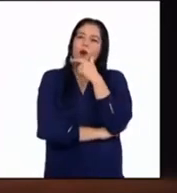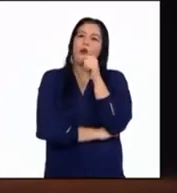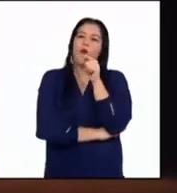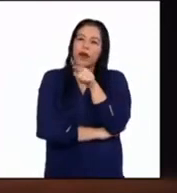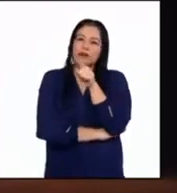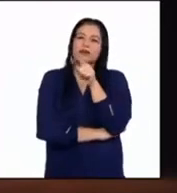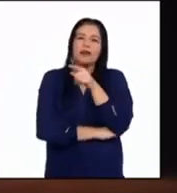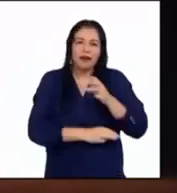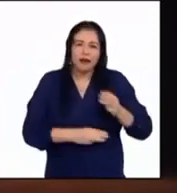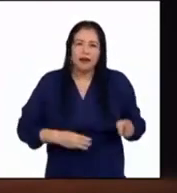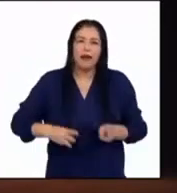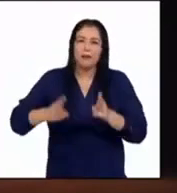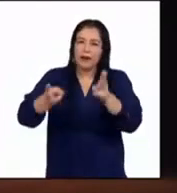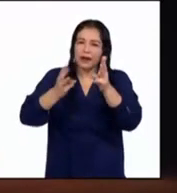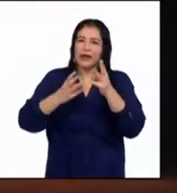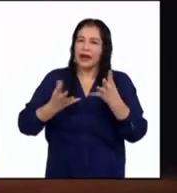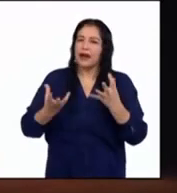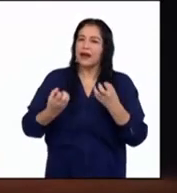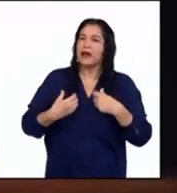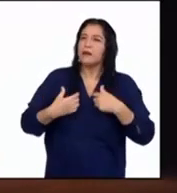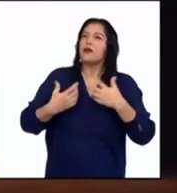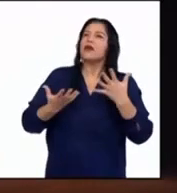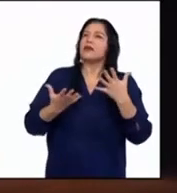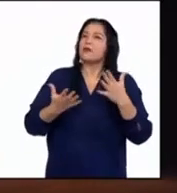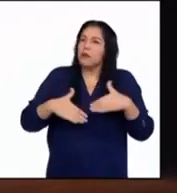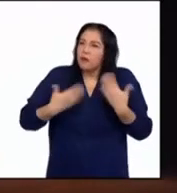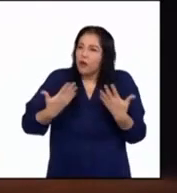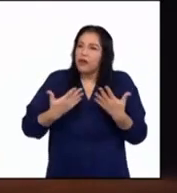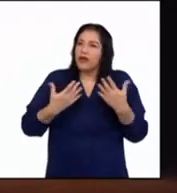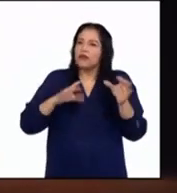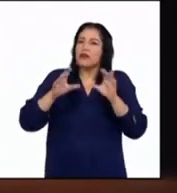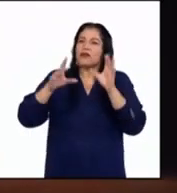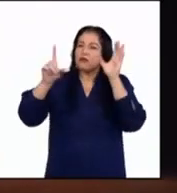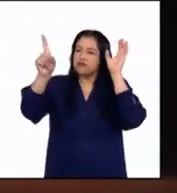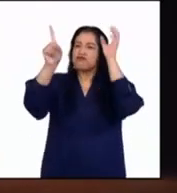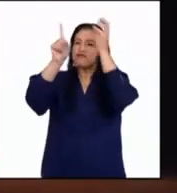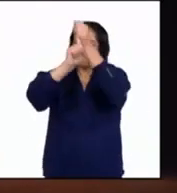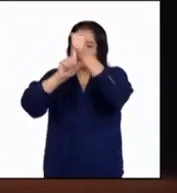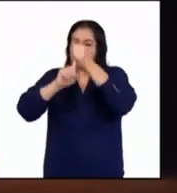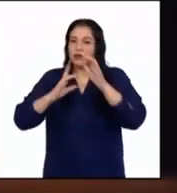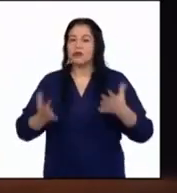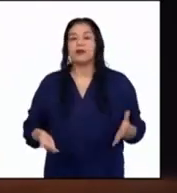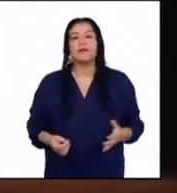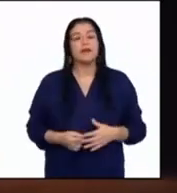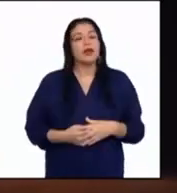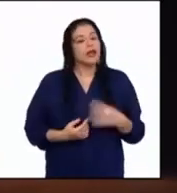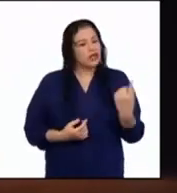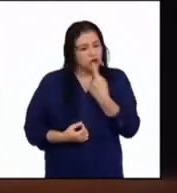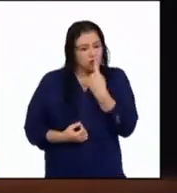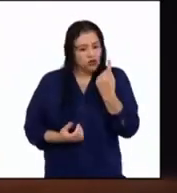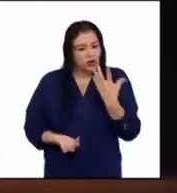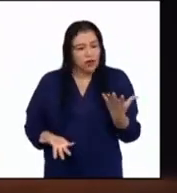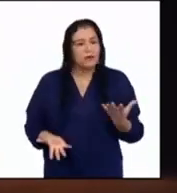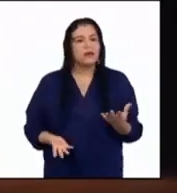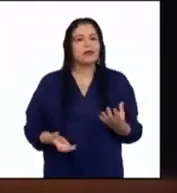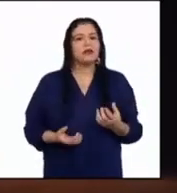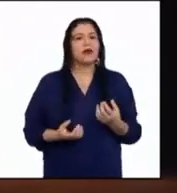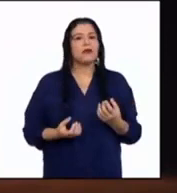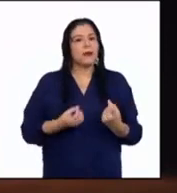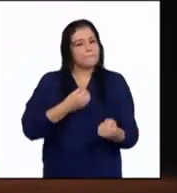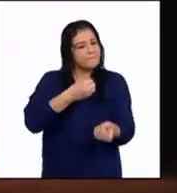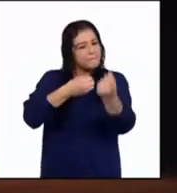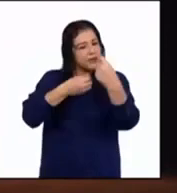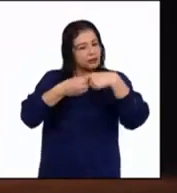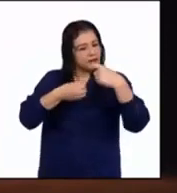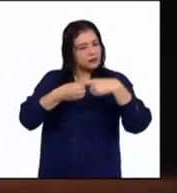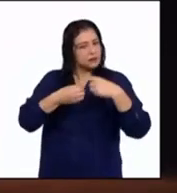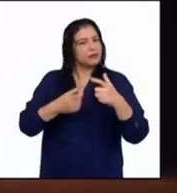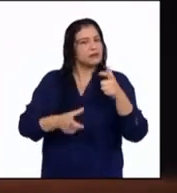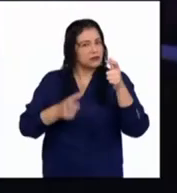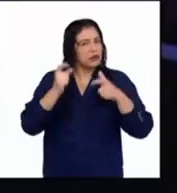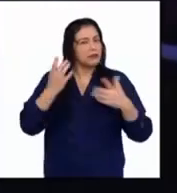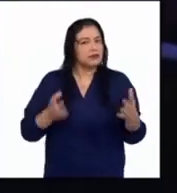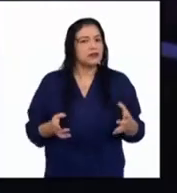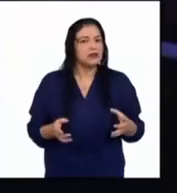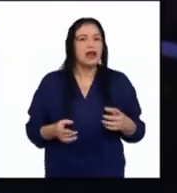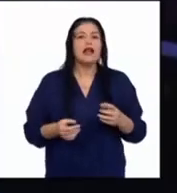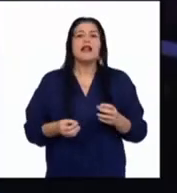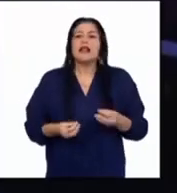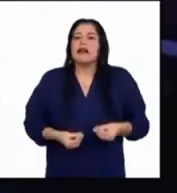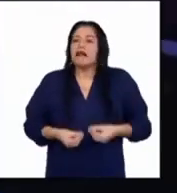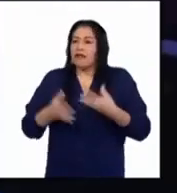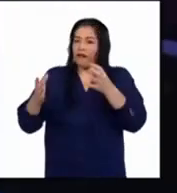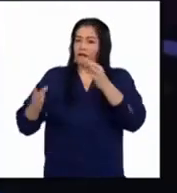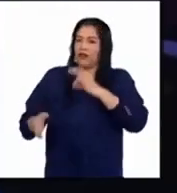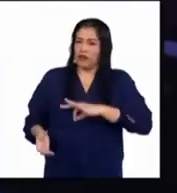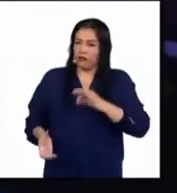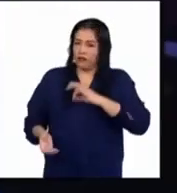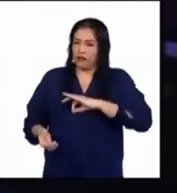es lo que nosotros estábamos buscando. Estamos logrando no solamente una participación que está generando un beneficio